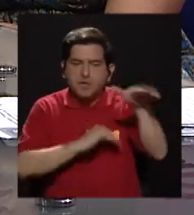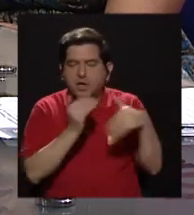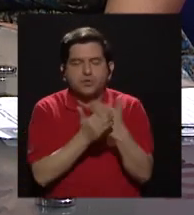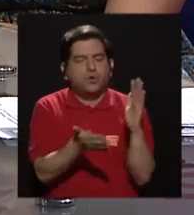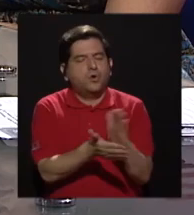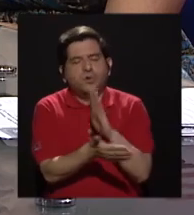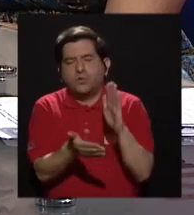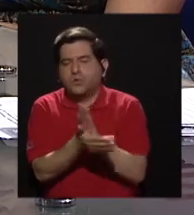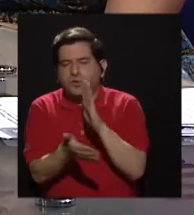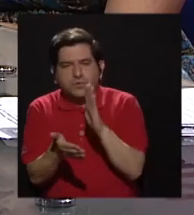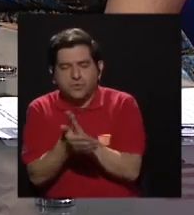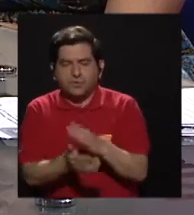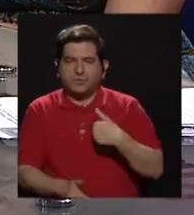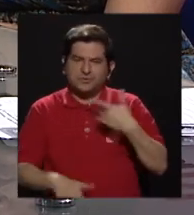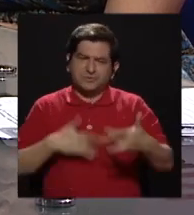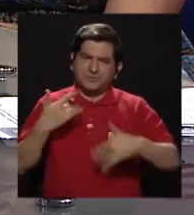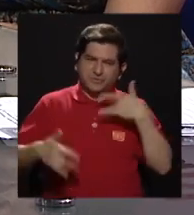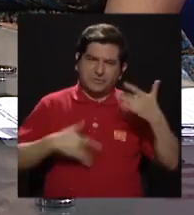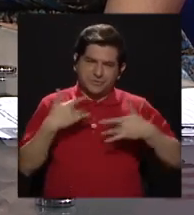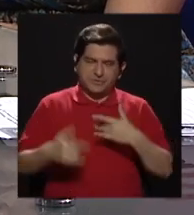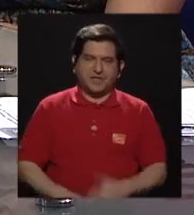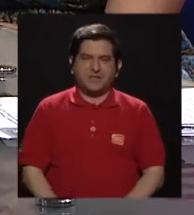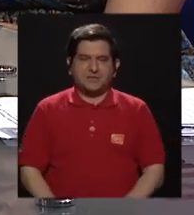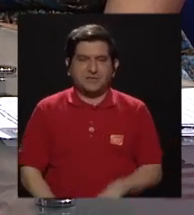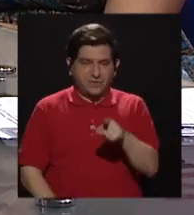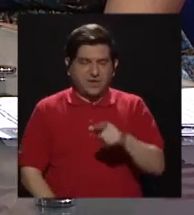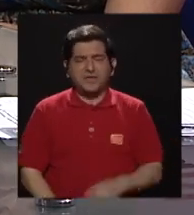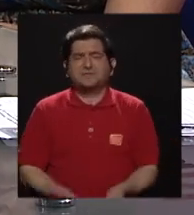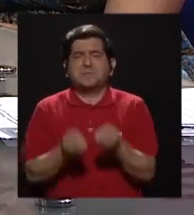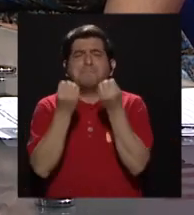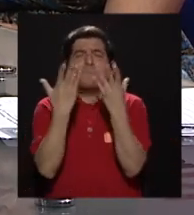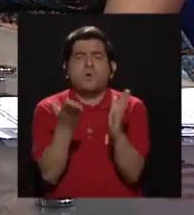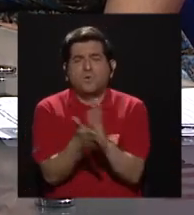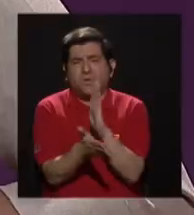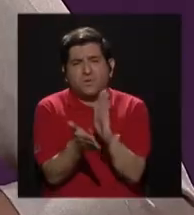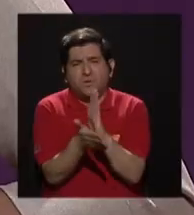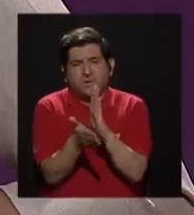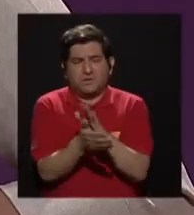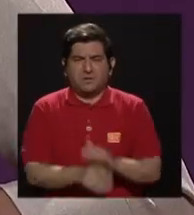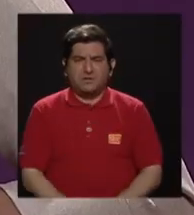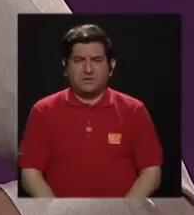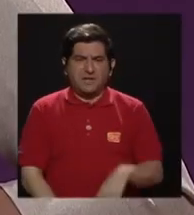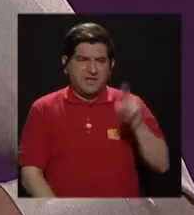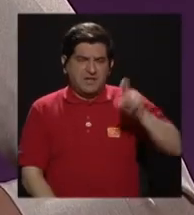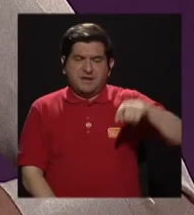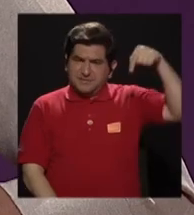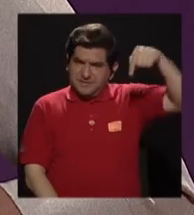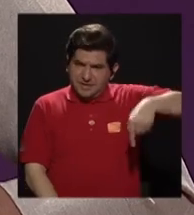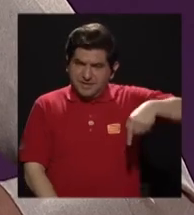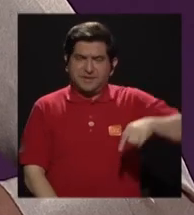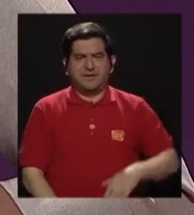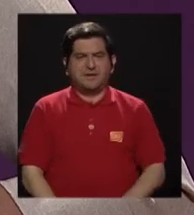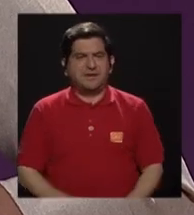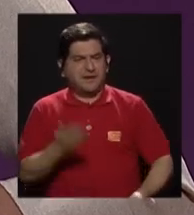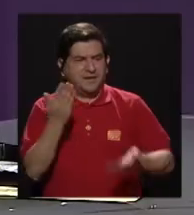los documentos. Yo siento también que es un exceso de documentos, porque debería de ser aquí que se